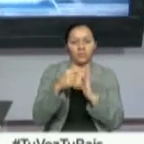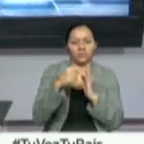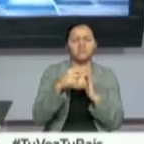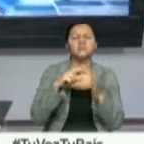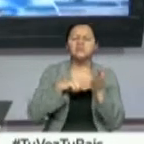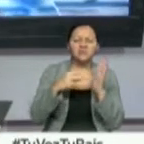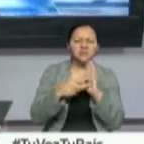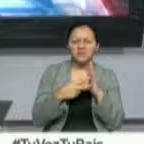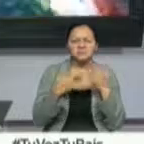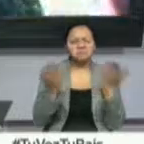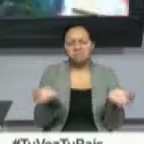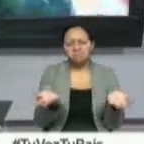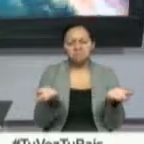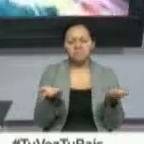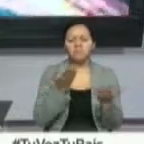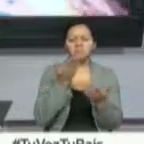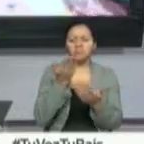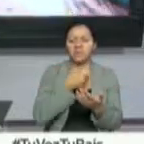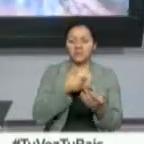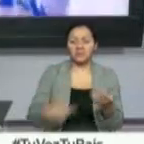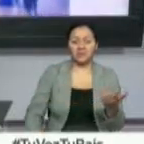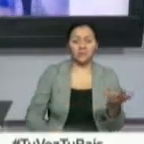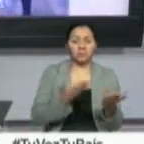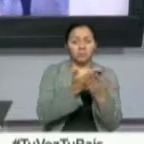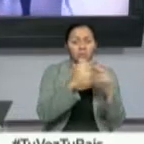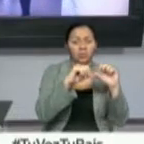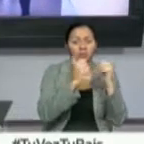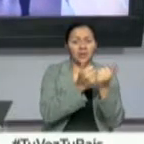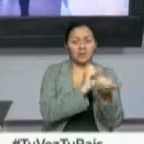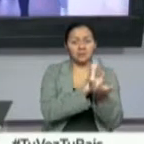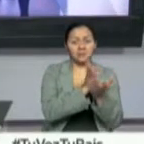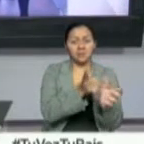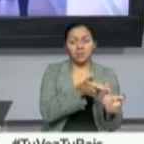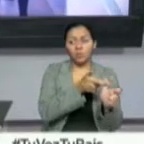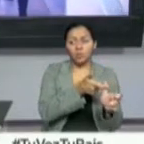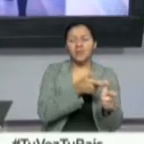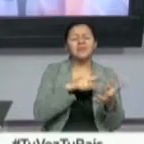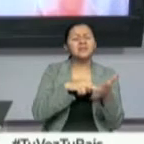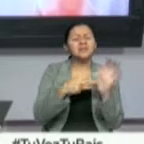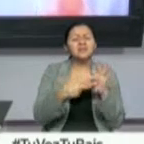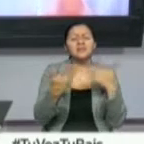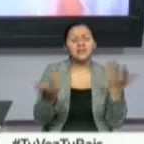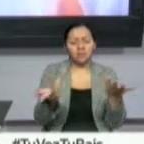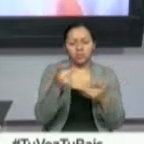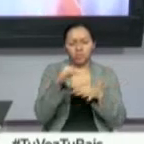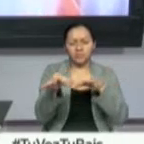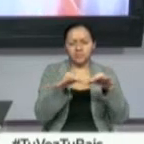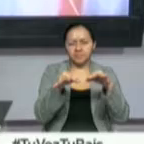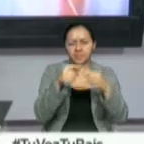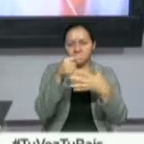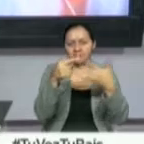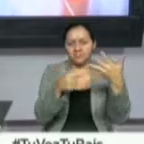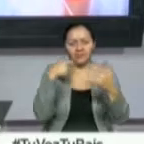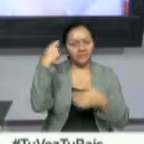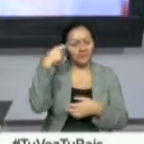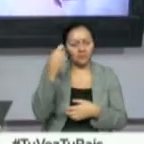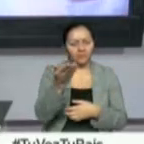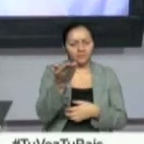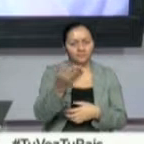en qué consiste esta propuesta del ejecutivo presentada a la asamblea nacional con carácter económico urgente se lo explicamos en el siguiente